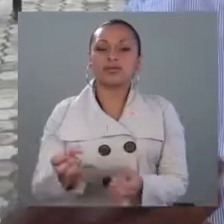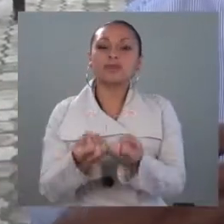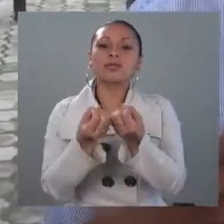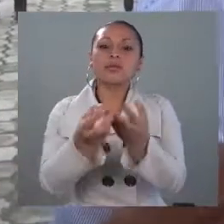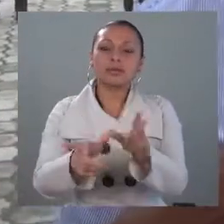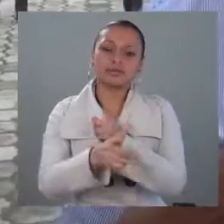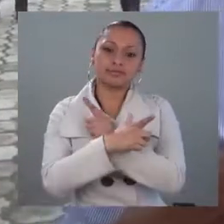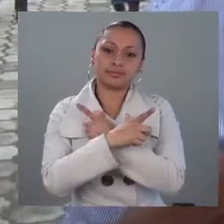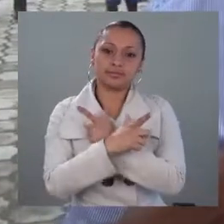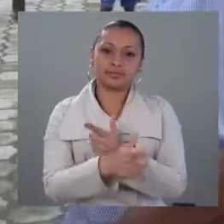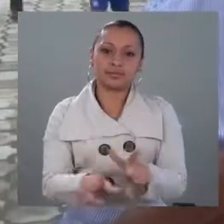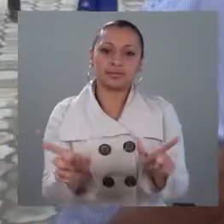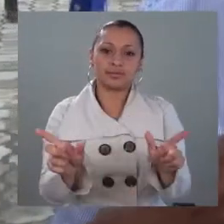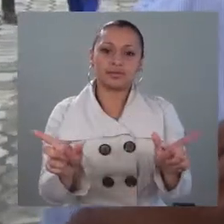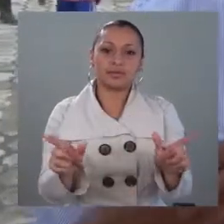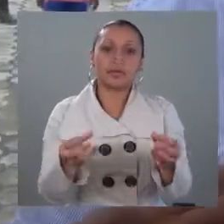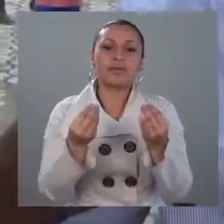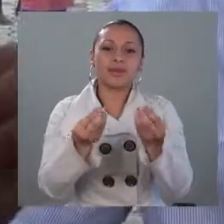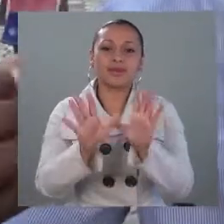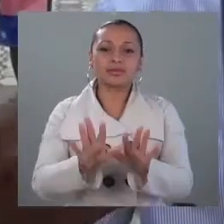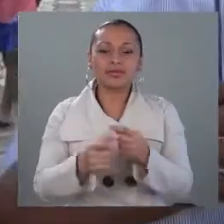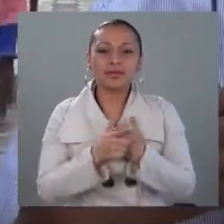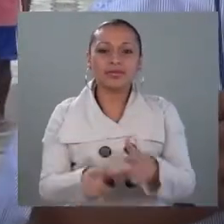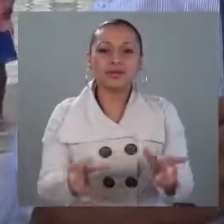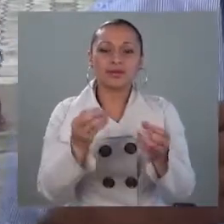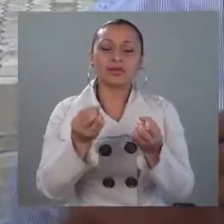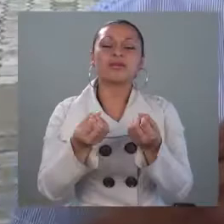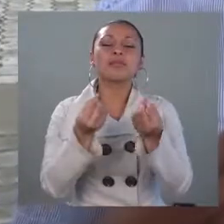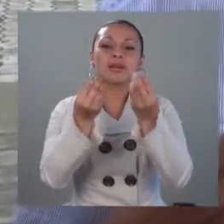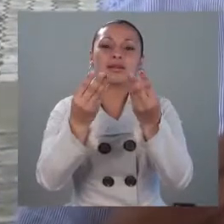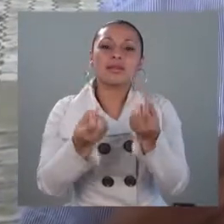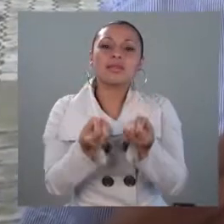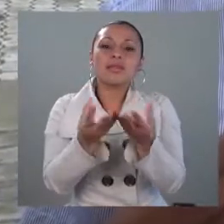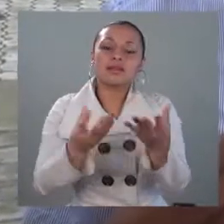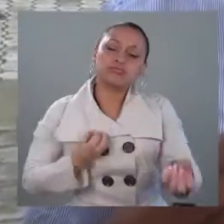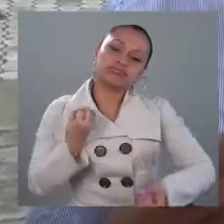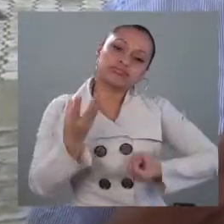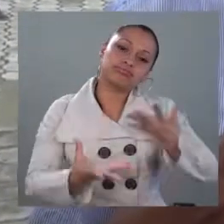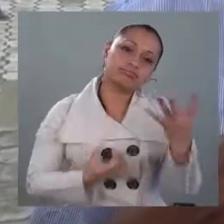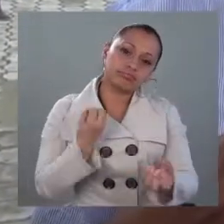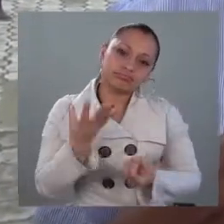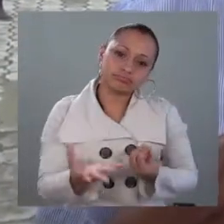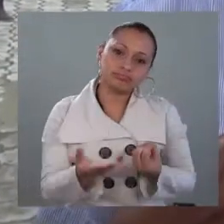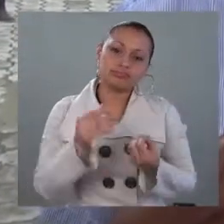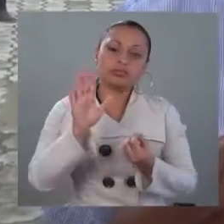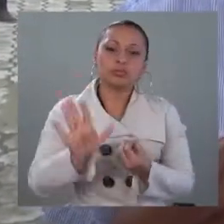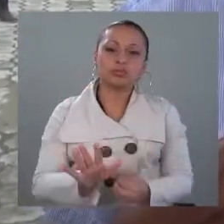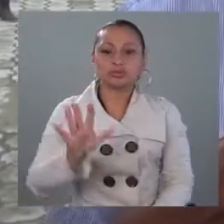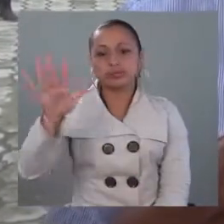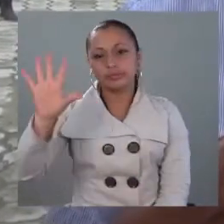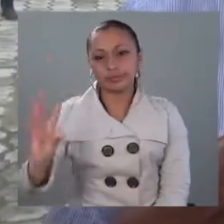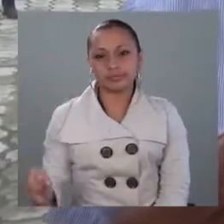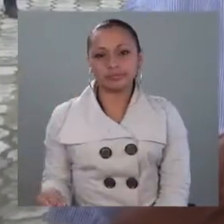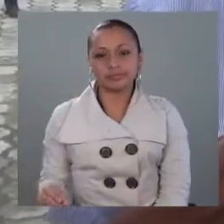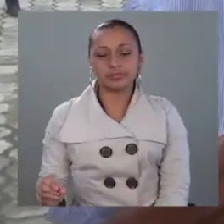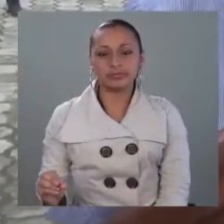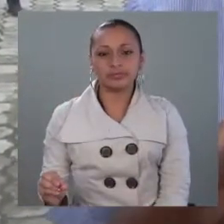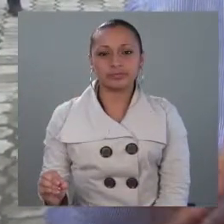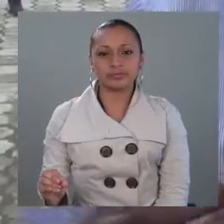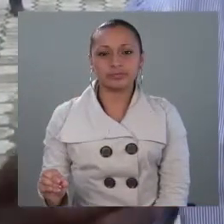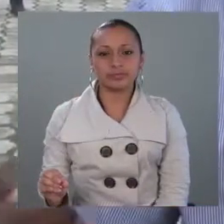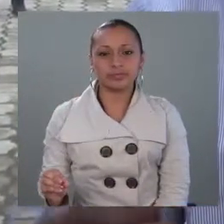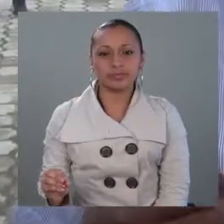con libertad, donde esa libertad de la expresión, un Pacífico